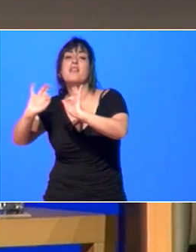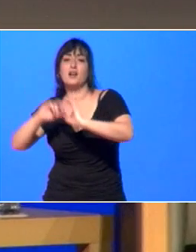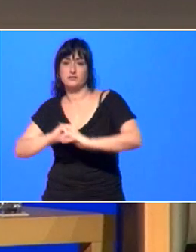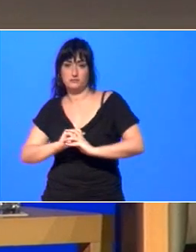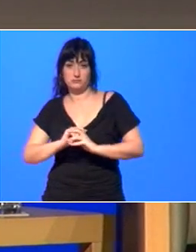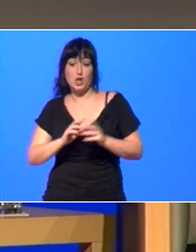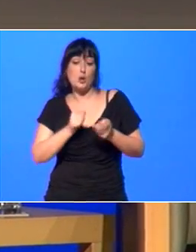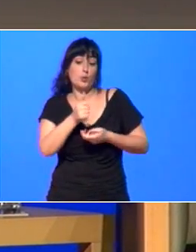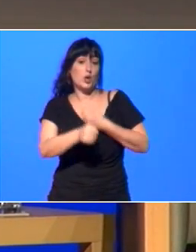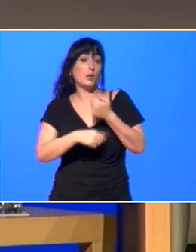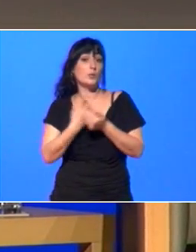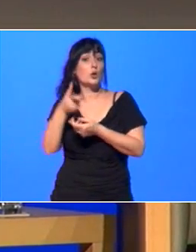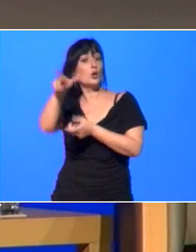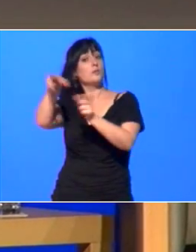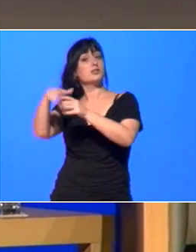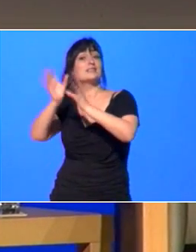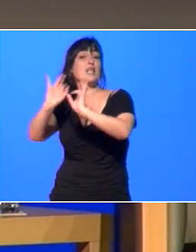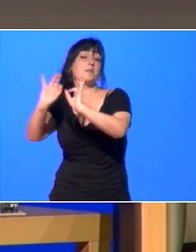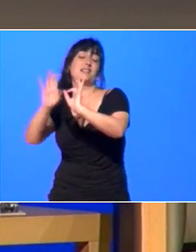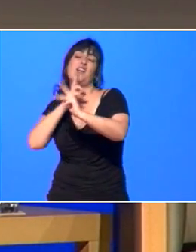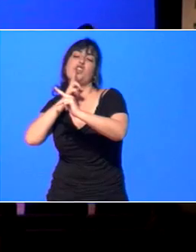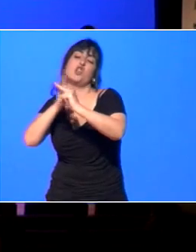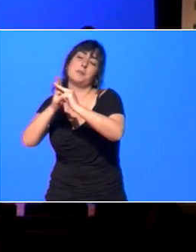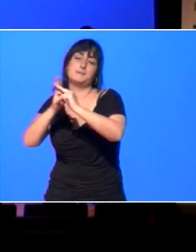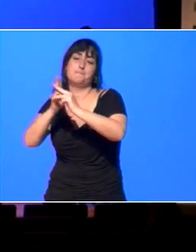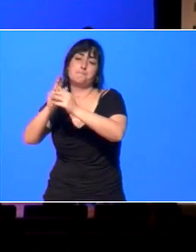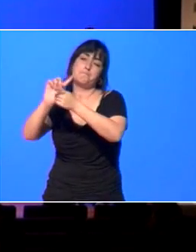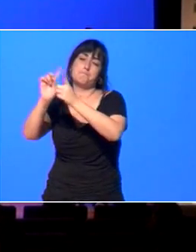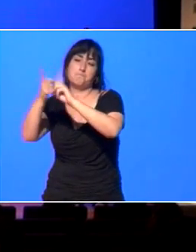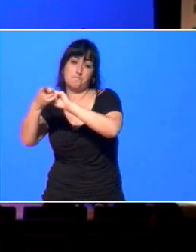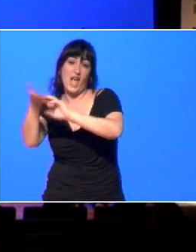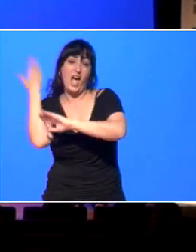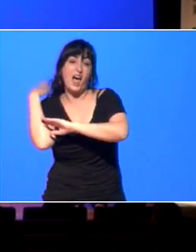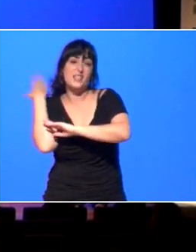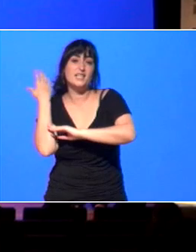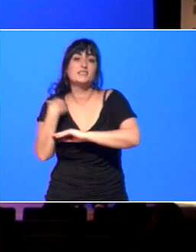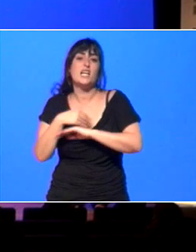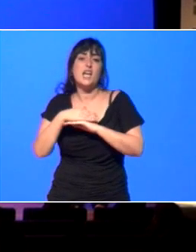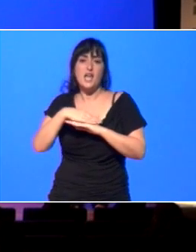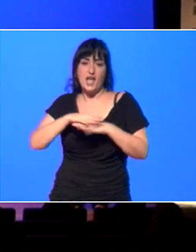ido cambiando los nombres por ser menos hirientes, desde llamarles subnormales,